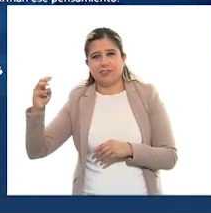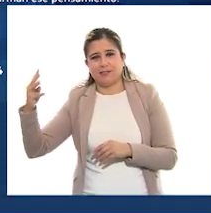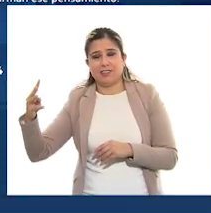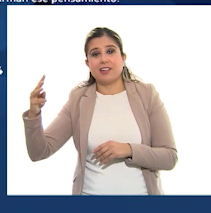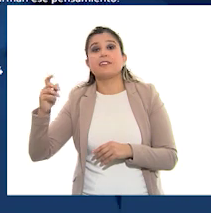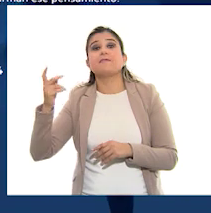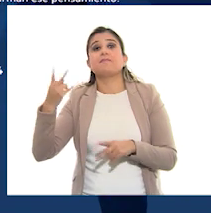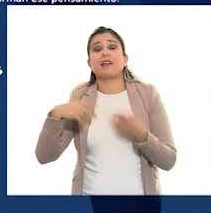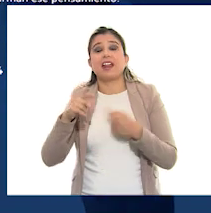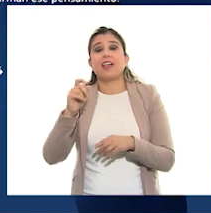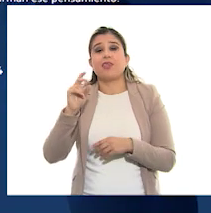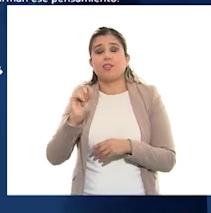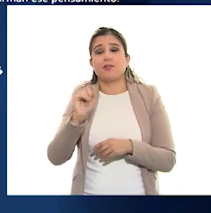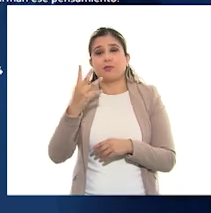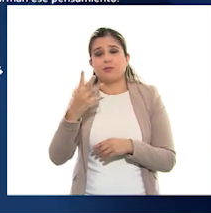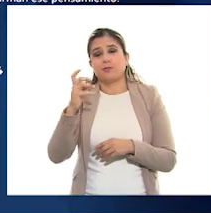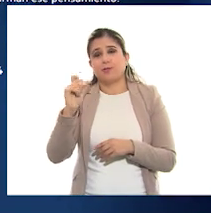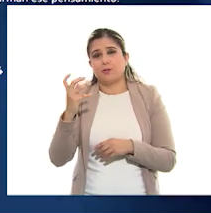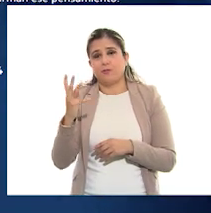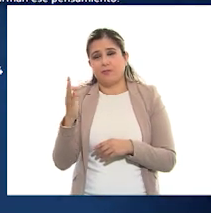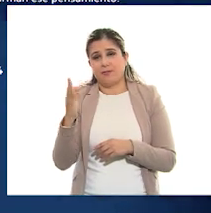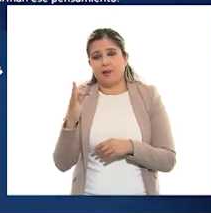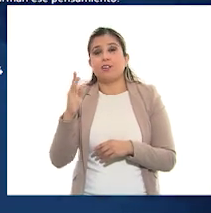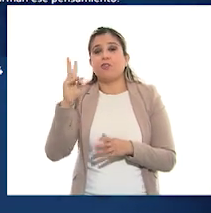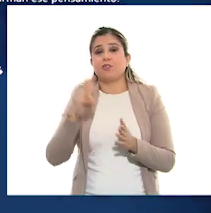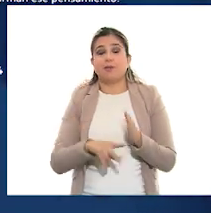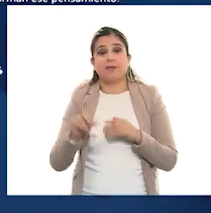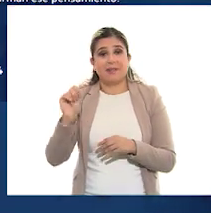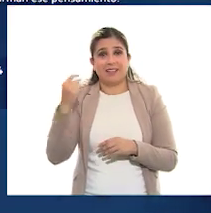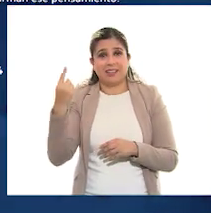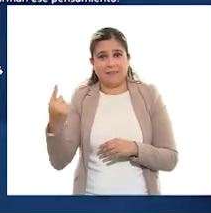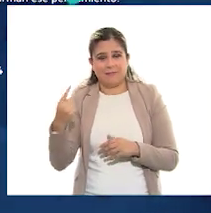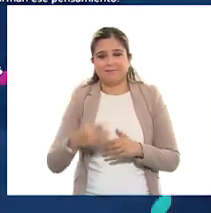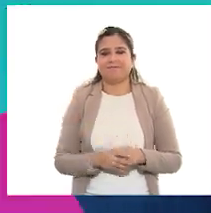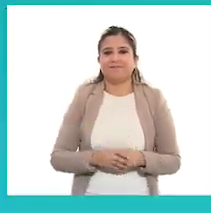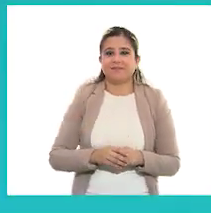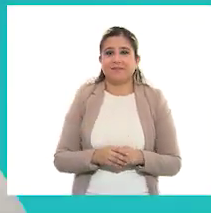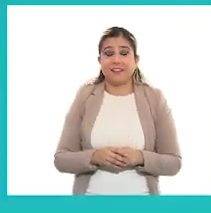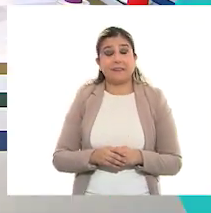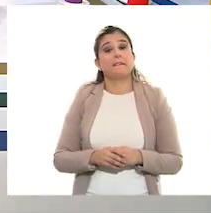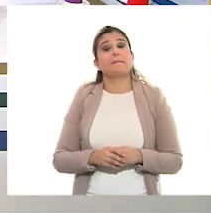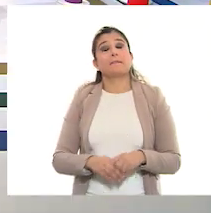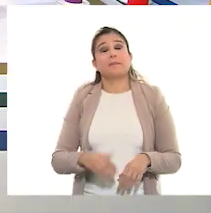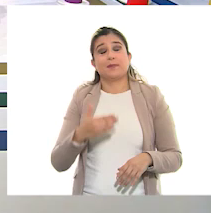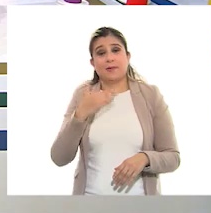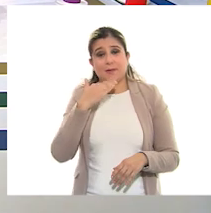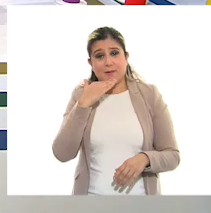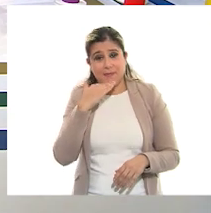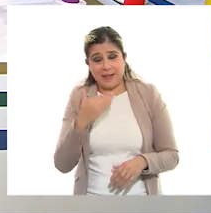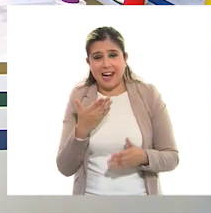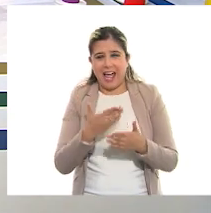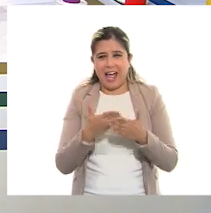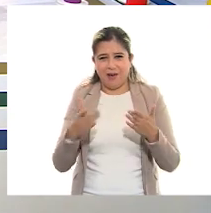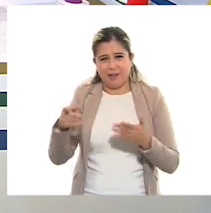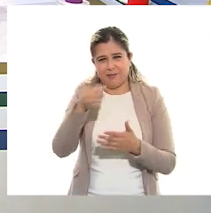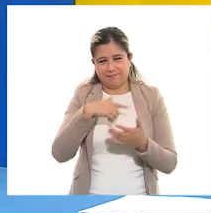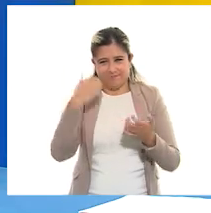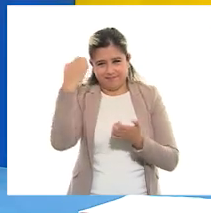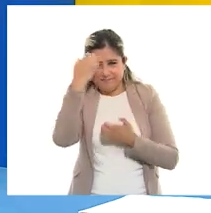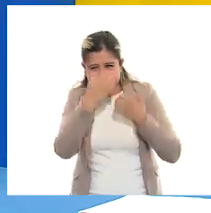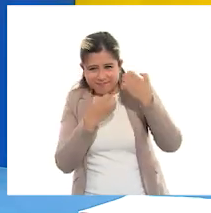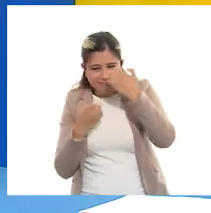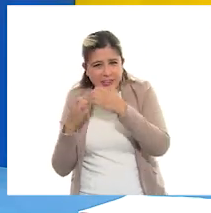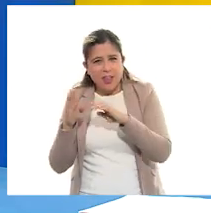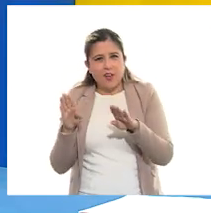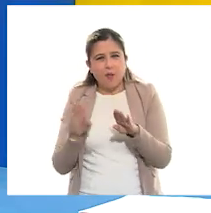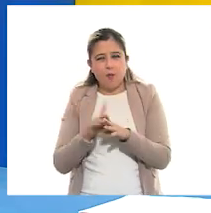Recuperado el 2 de febrero del 2021. Muy bien, María. Empecemos ahora el análisis. Observa el